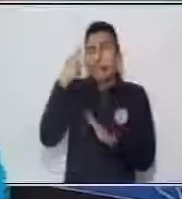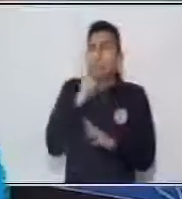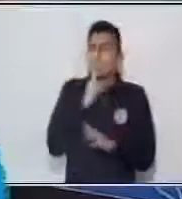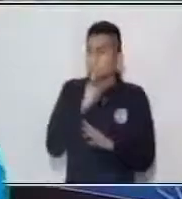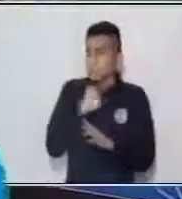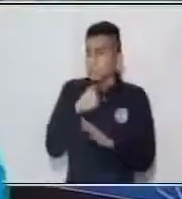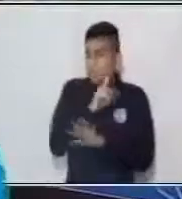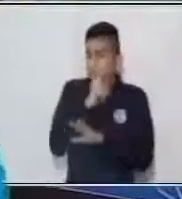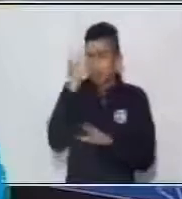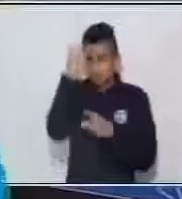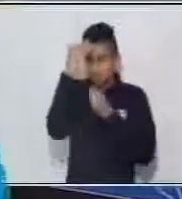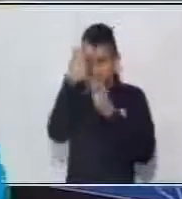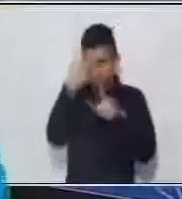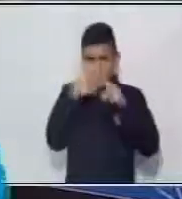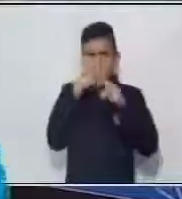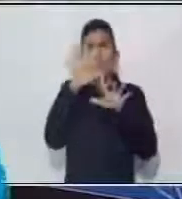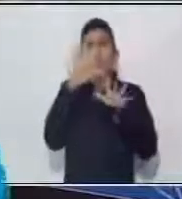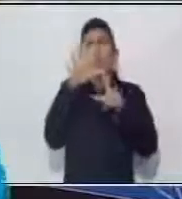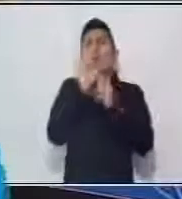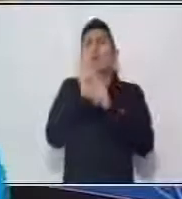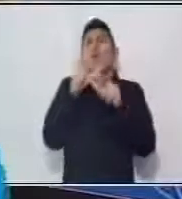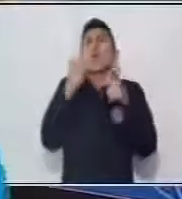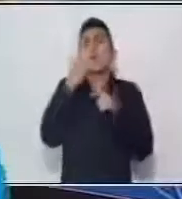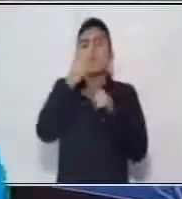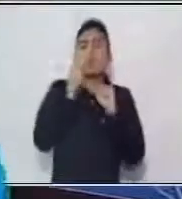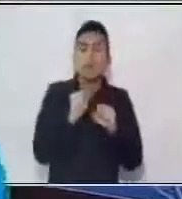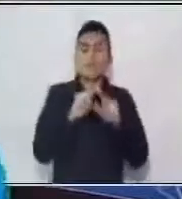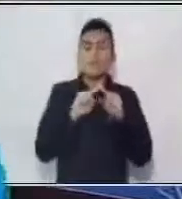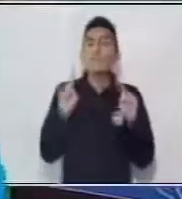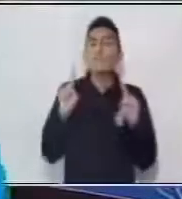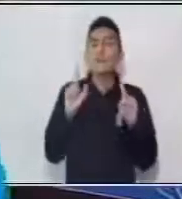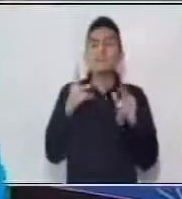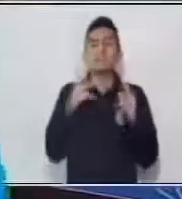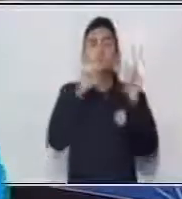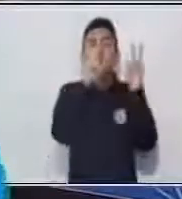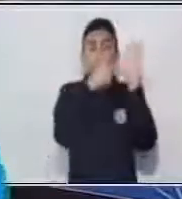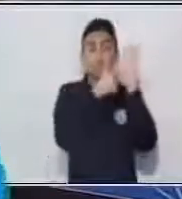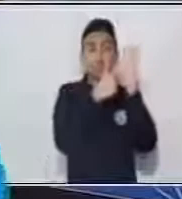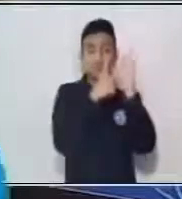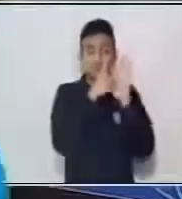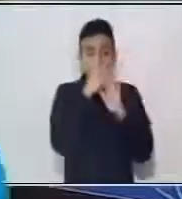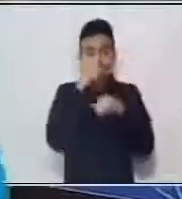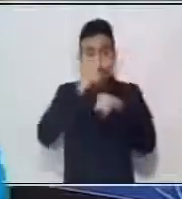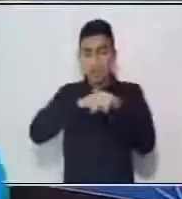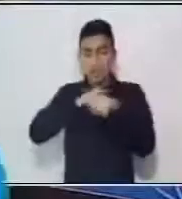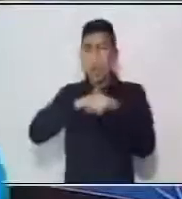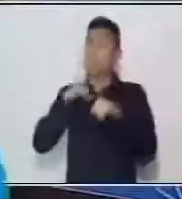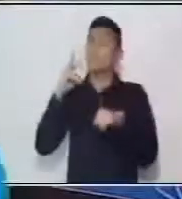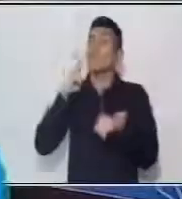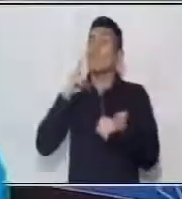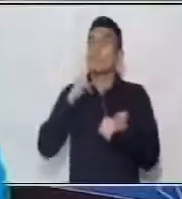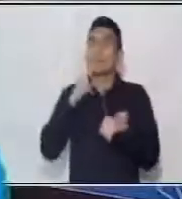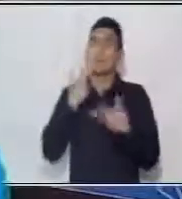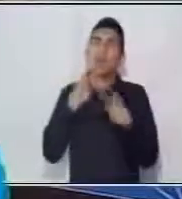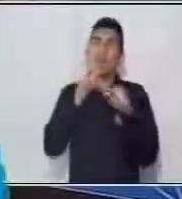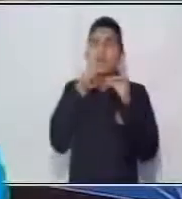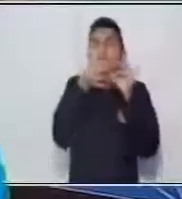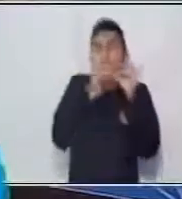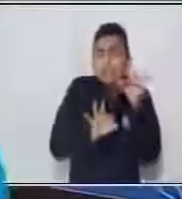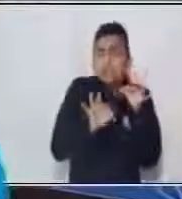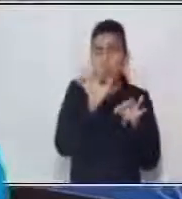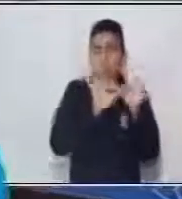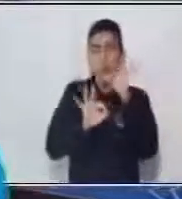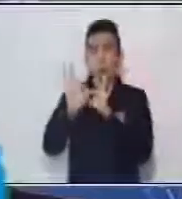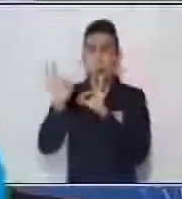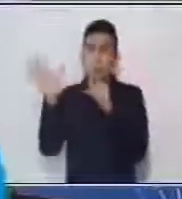este momento te vas a dar cuenta cómo poder diferenciar también si los tiempos verbales son simples